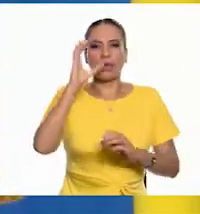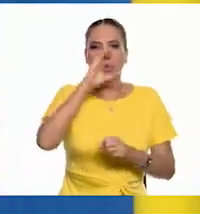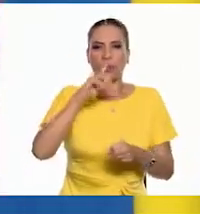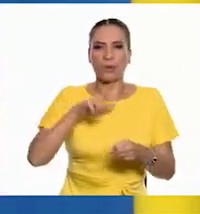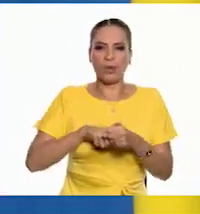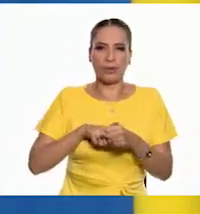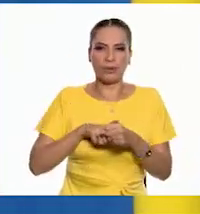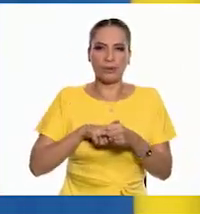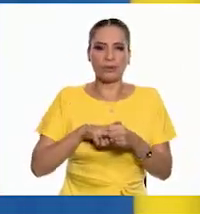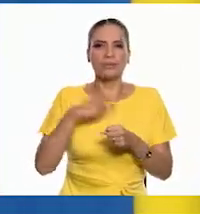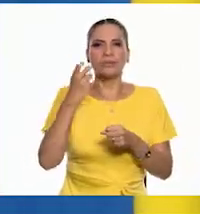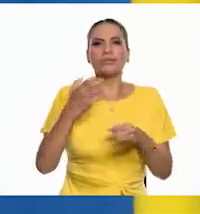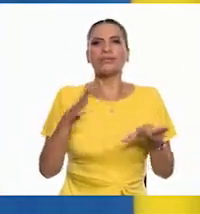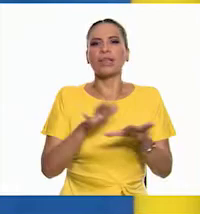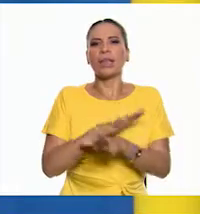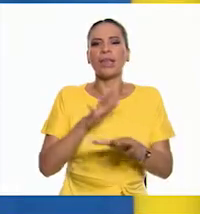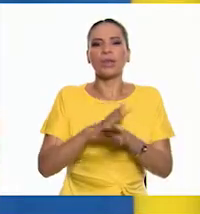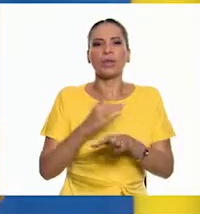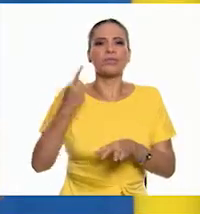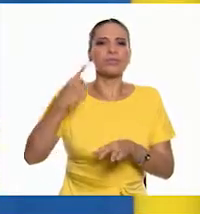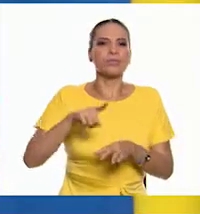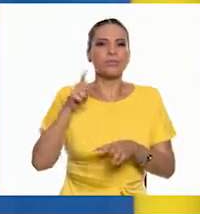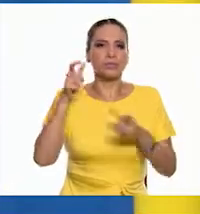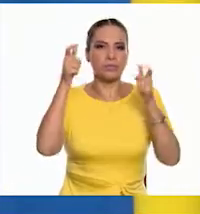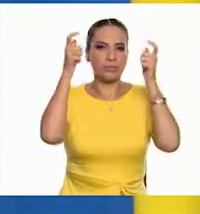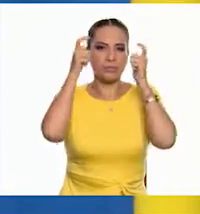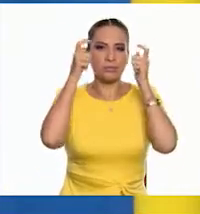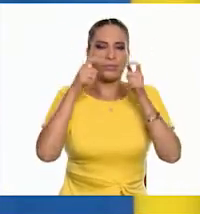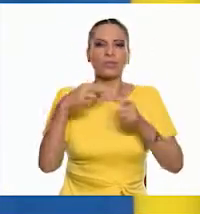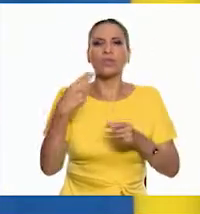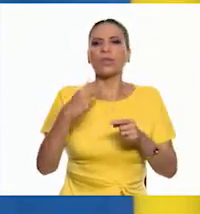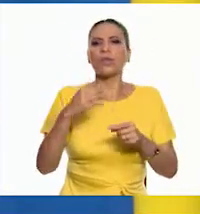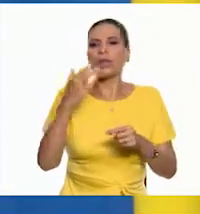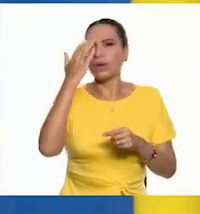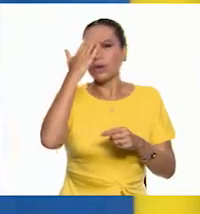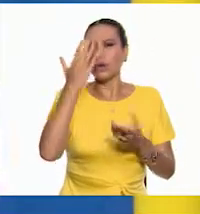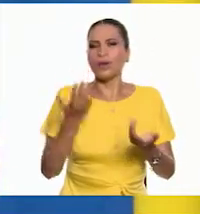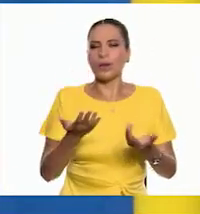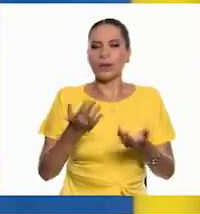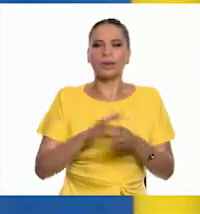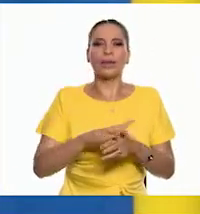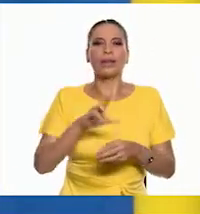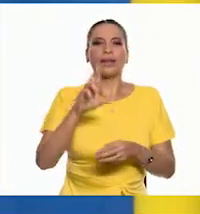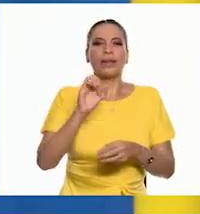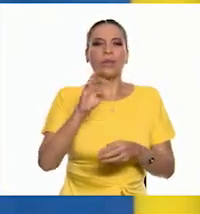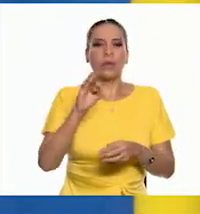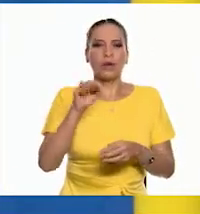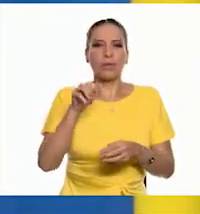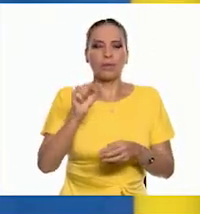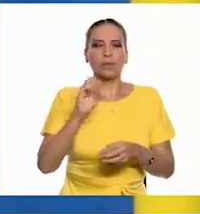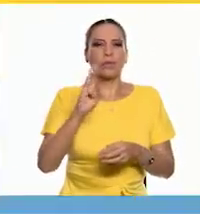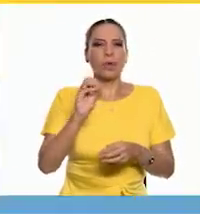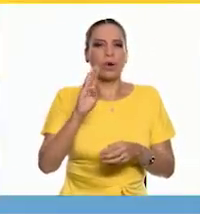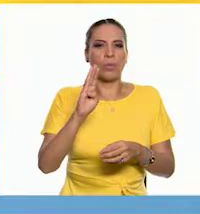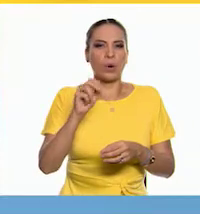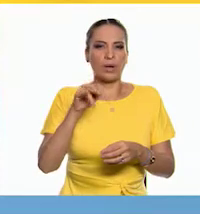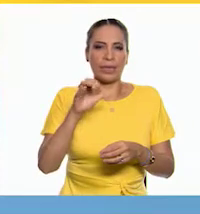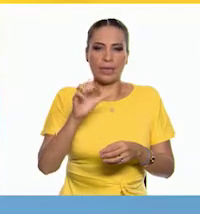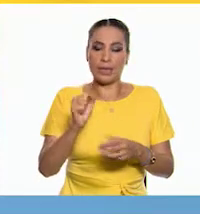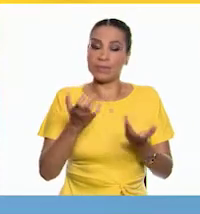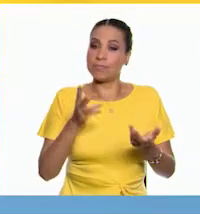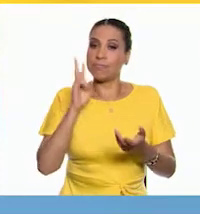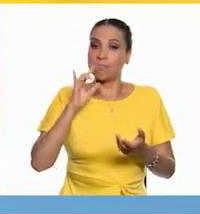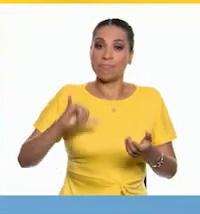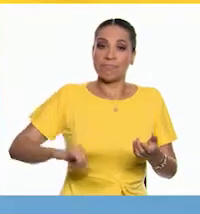culturales. Estos cambios impuestos por la corona son conocidos como las reformas borbónicas. ¡Wow!